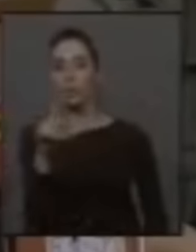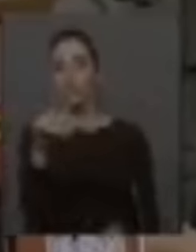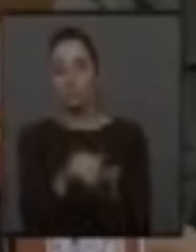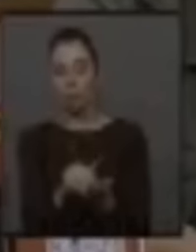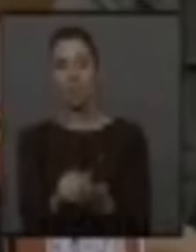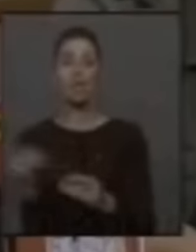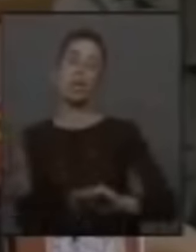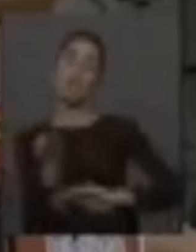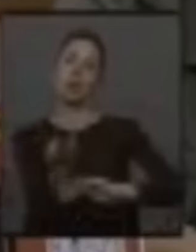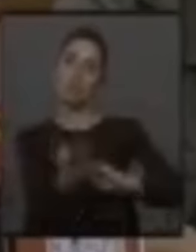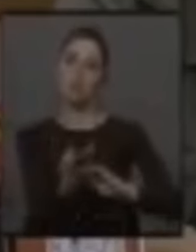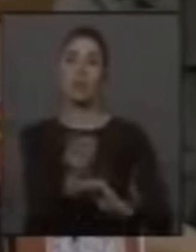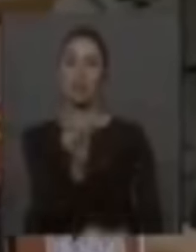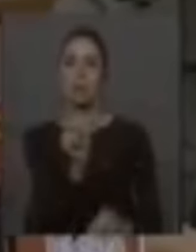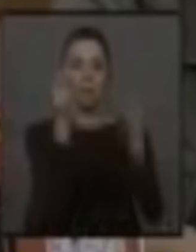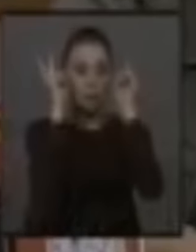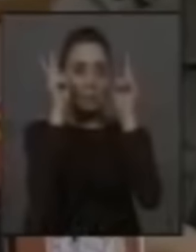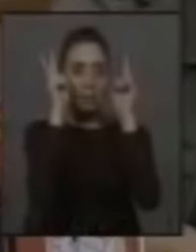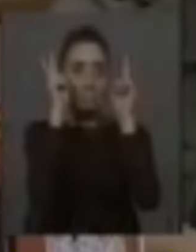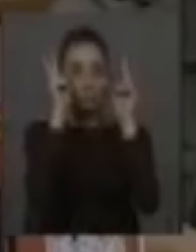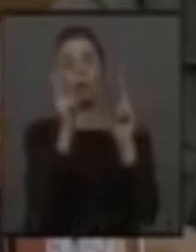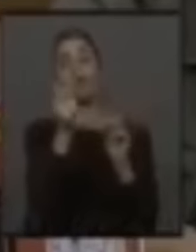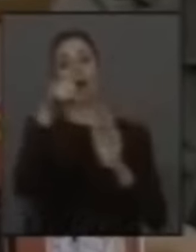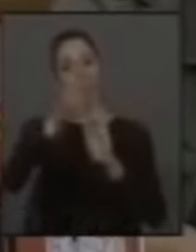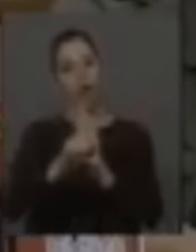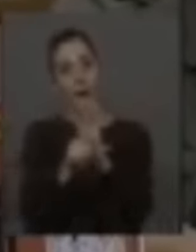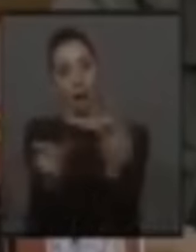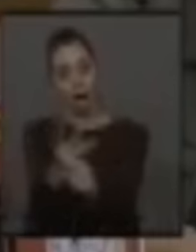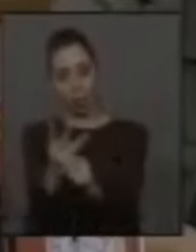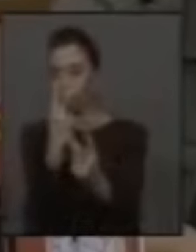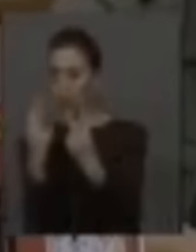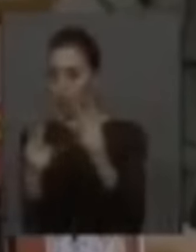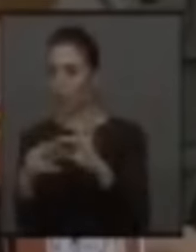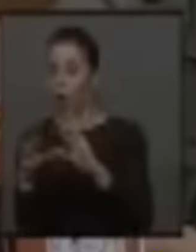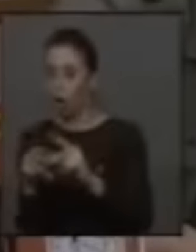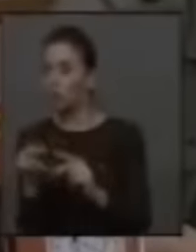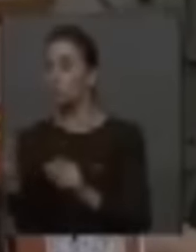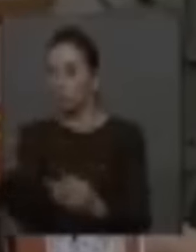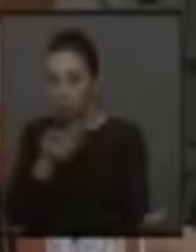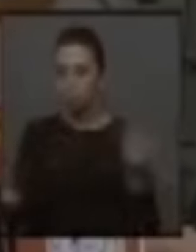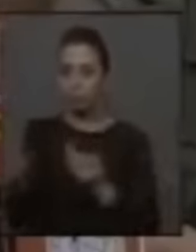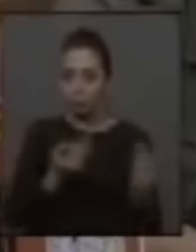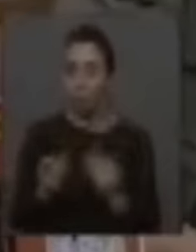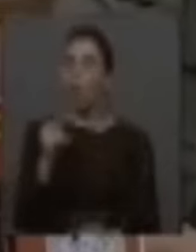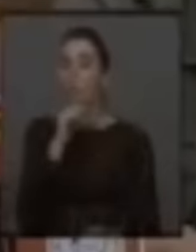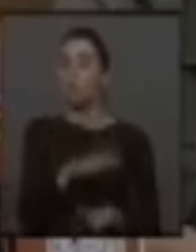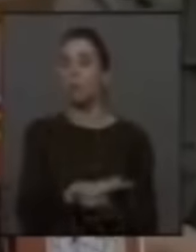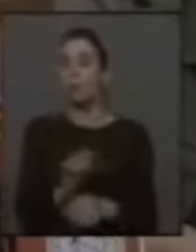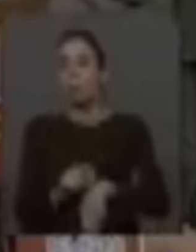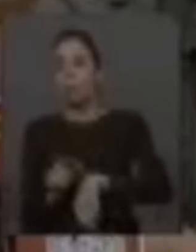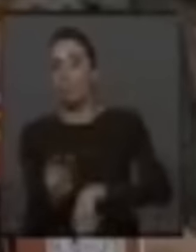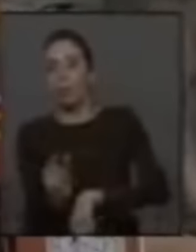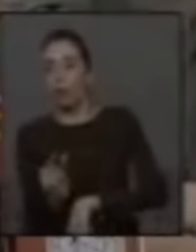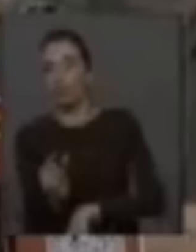por un pase único de transporte público para los adultos mayores es una demanda muy sentida que hemos observado en las organizaciones con las que nos hemos juntado. Por ejemplo, y ya que no tenemos